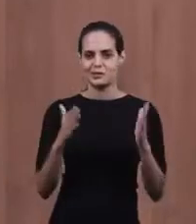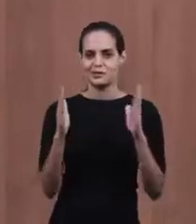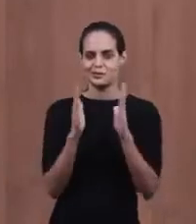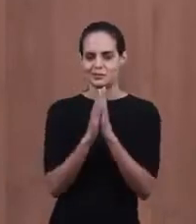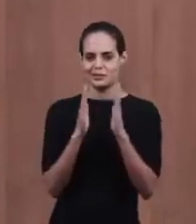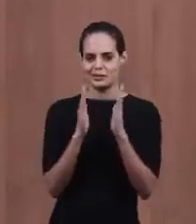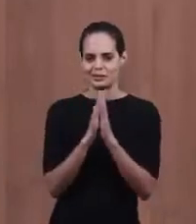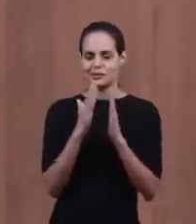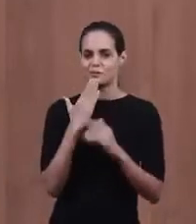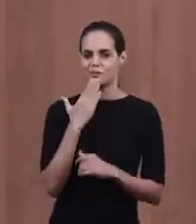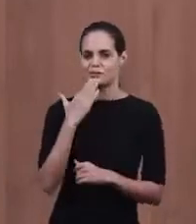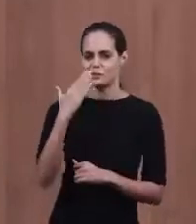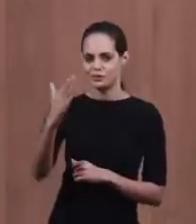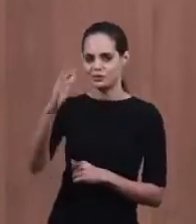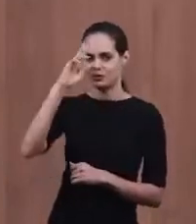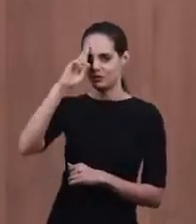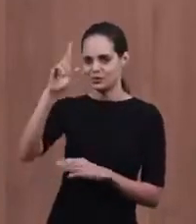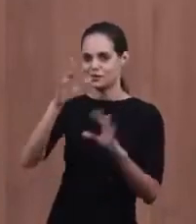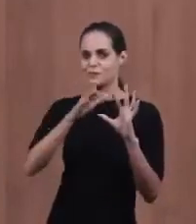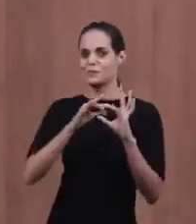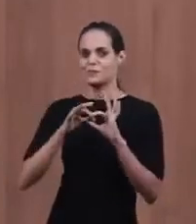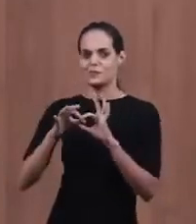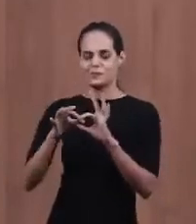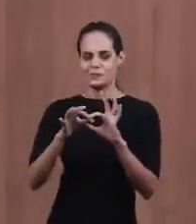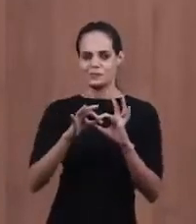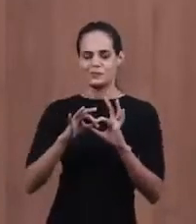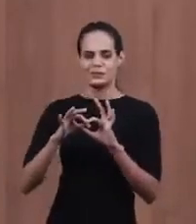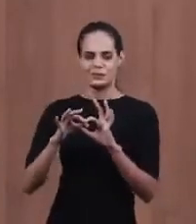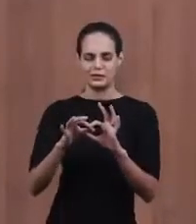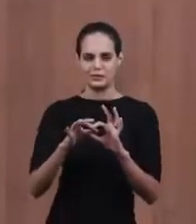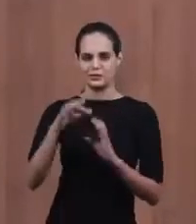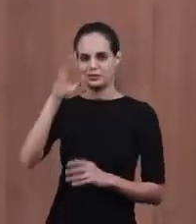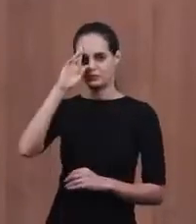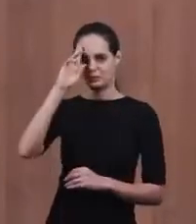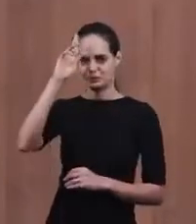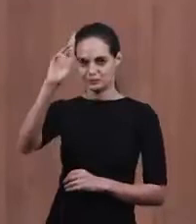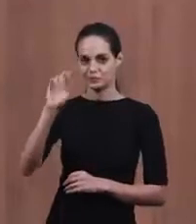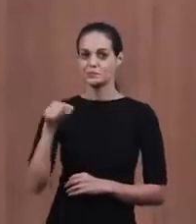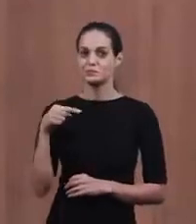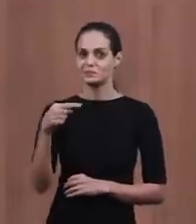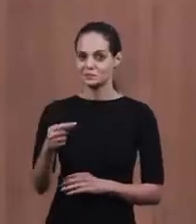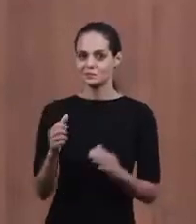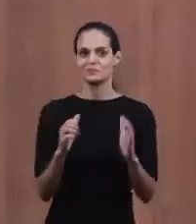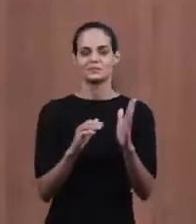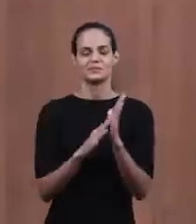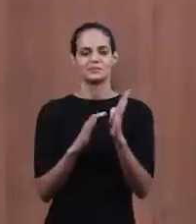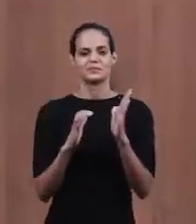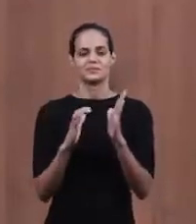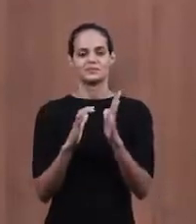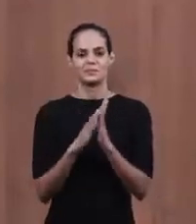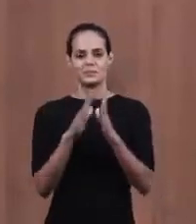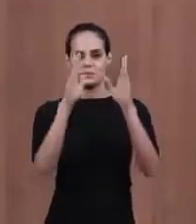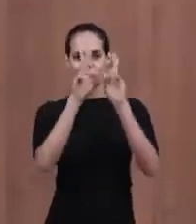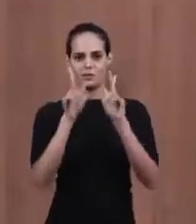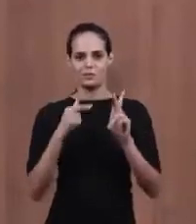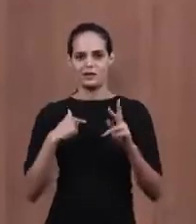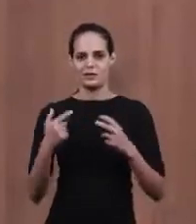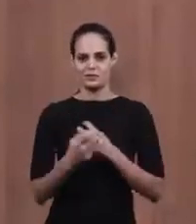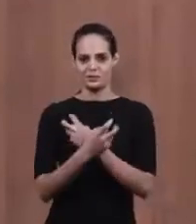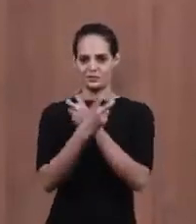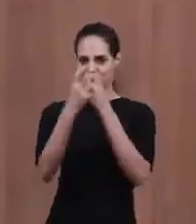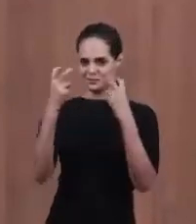oración pidiendo comunión con el Señor. Y enseguida vamos a cantar el loor,